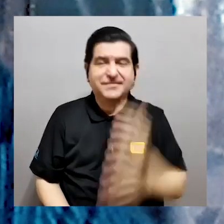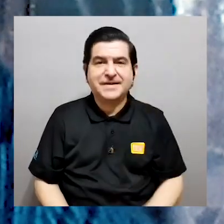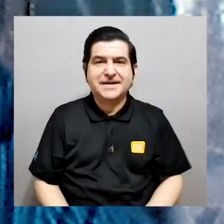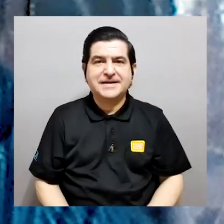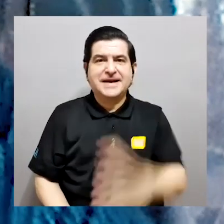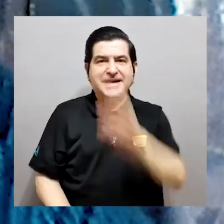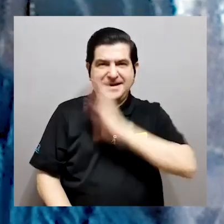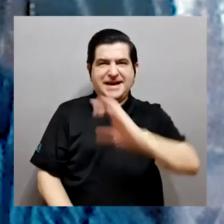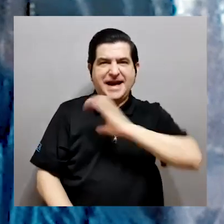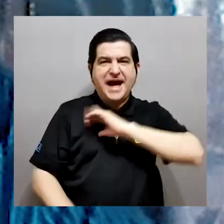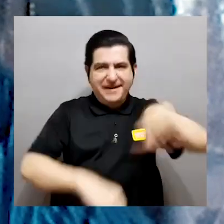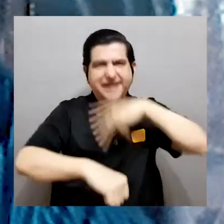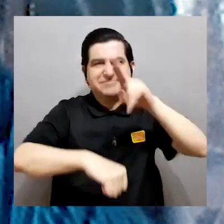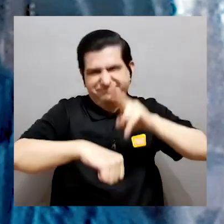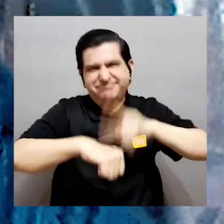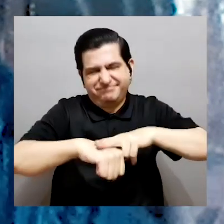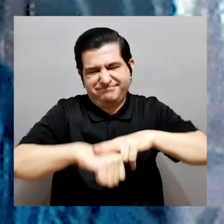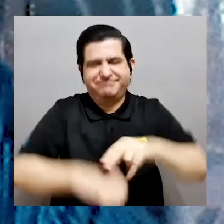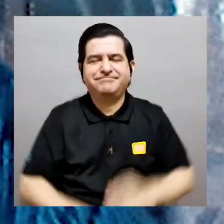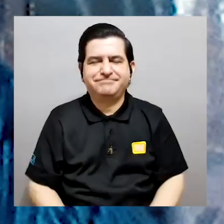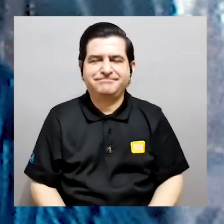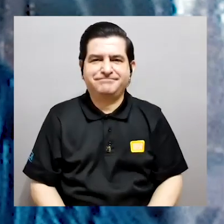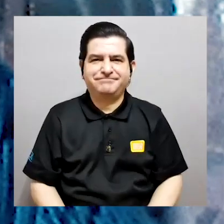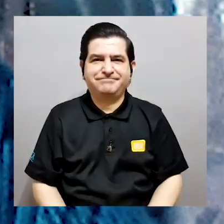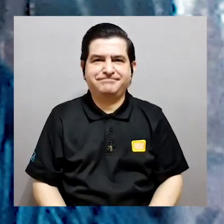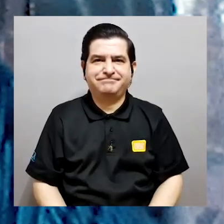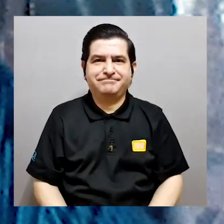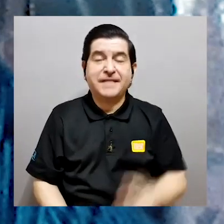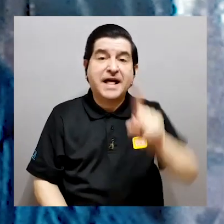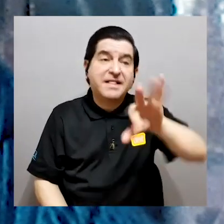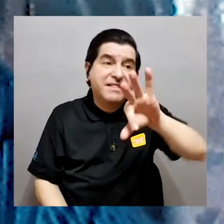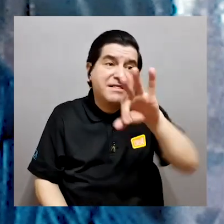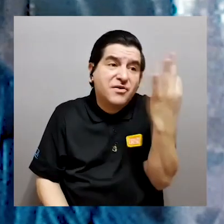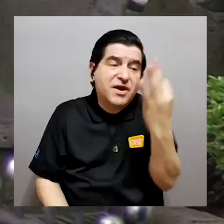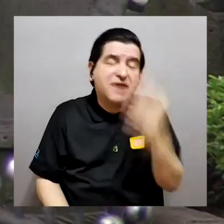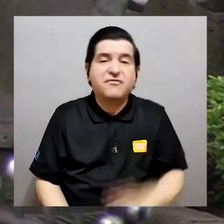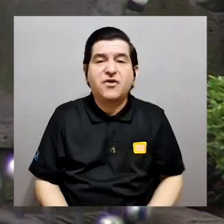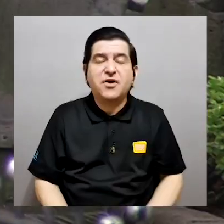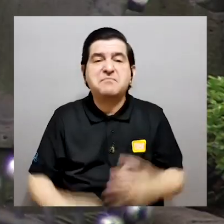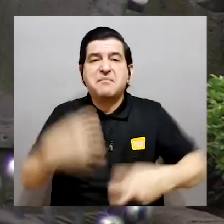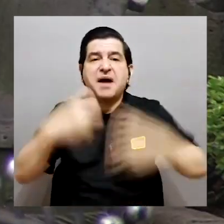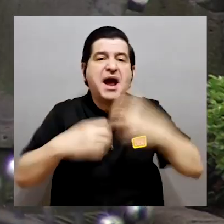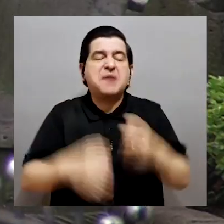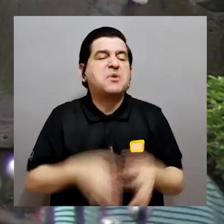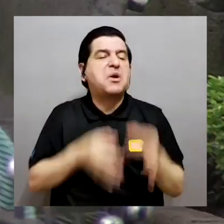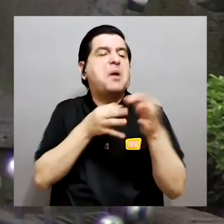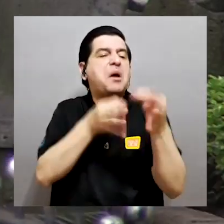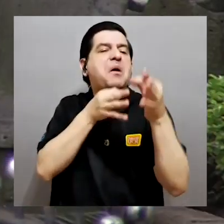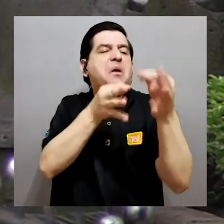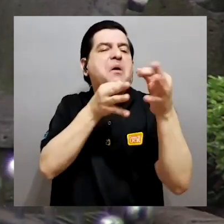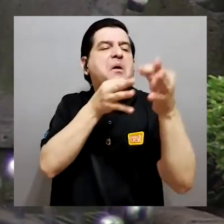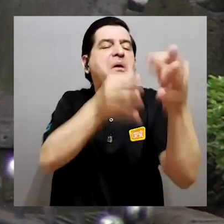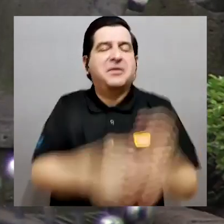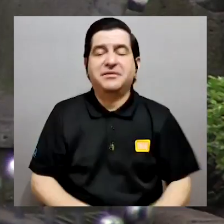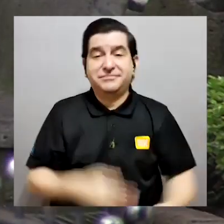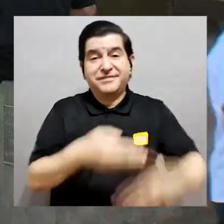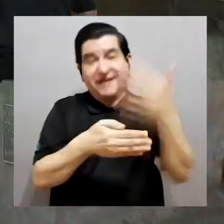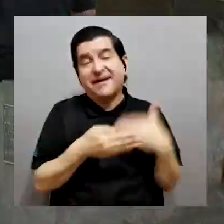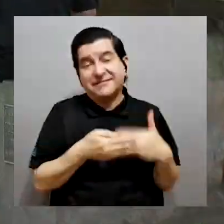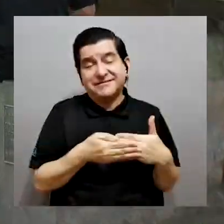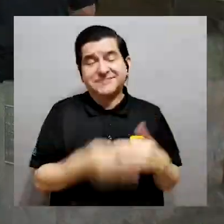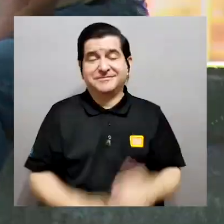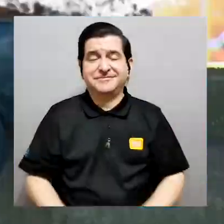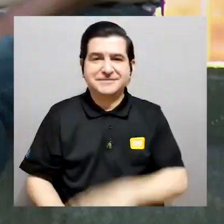del temperamento nacional, de alguna manera mandamos el problema hacia adelante, años anteriores, ¿verdad?